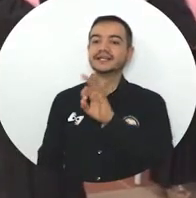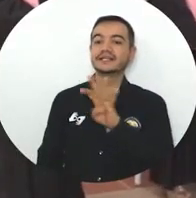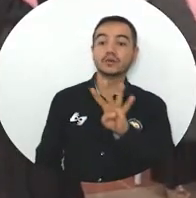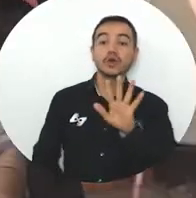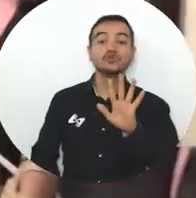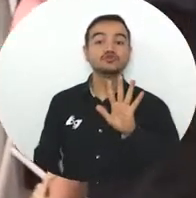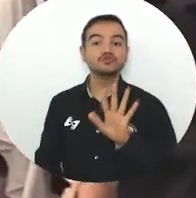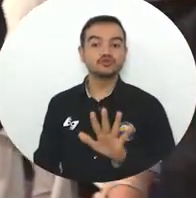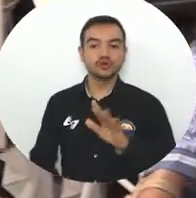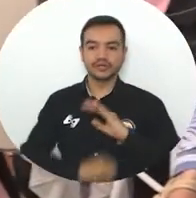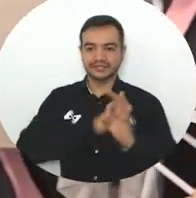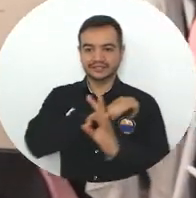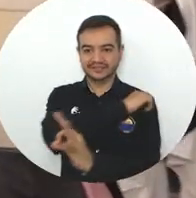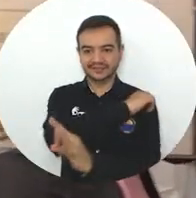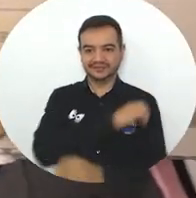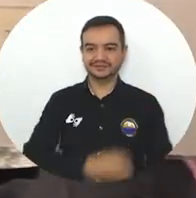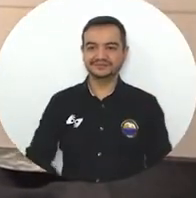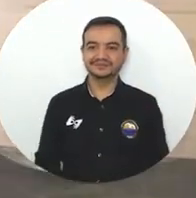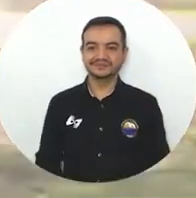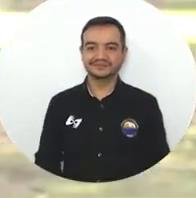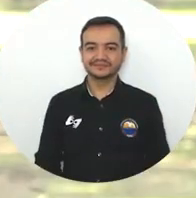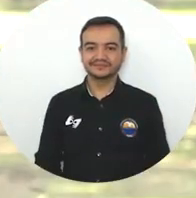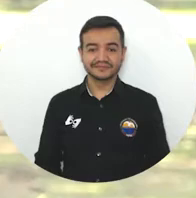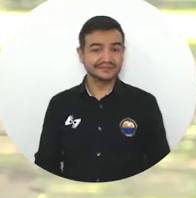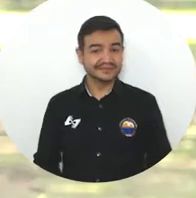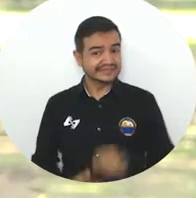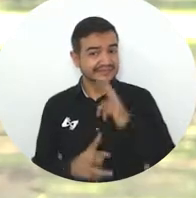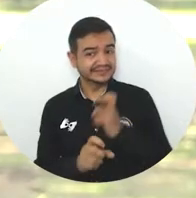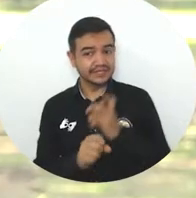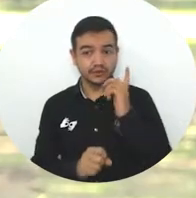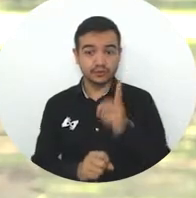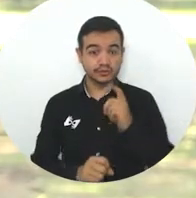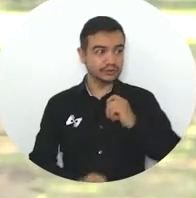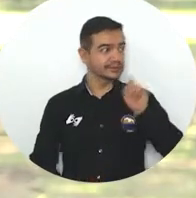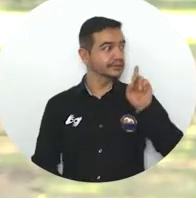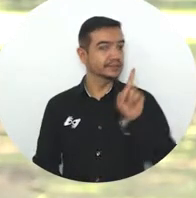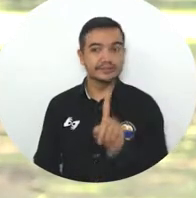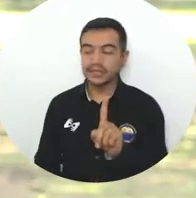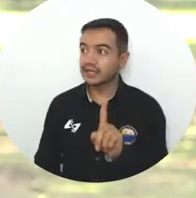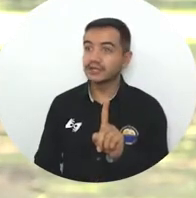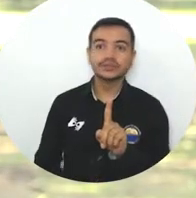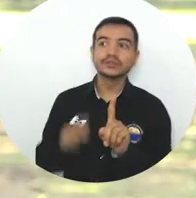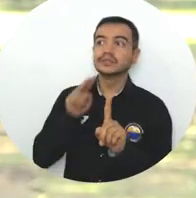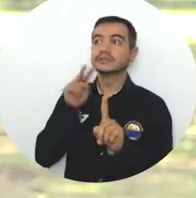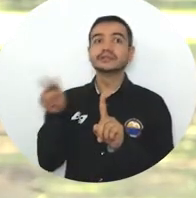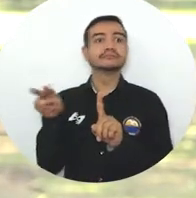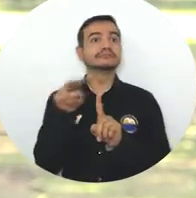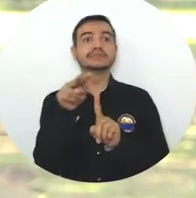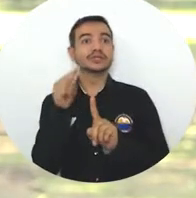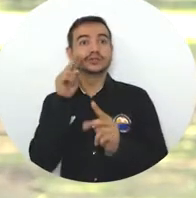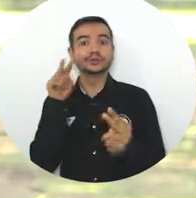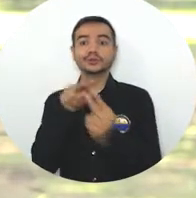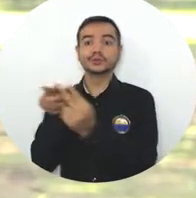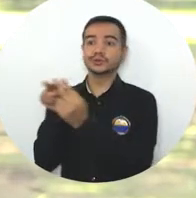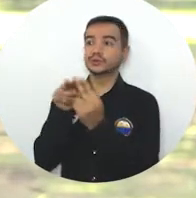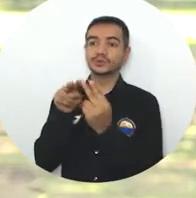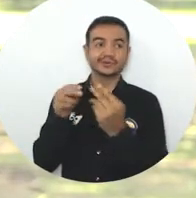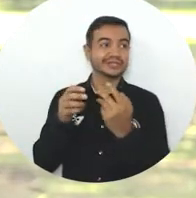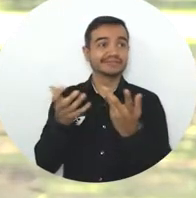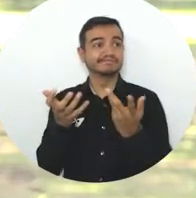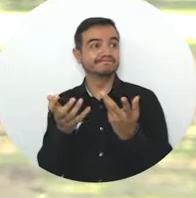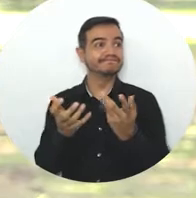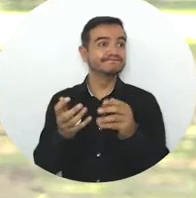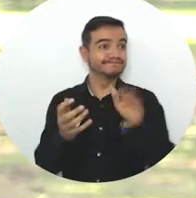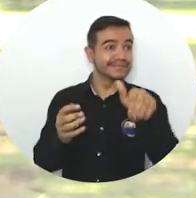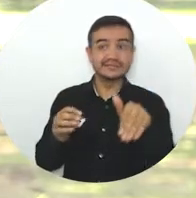difícil porque uno viene aquí nuevo, no conoce a nadie. Entonces, amoldarse aquí, buscar con quién reunirse, una